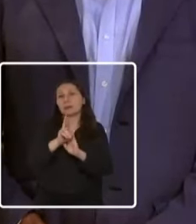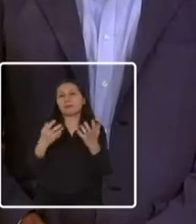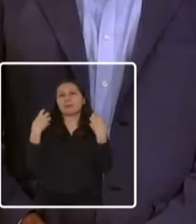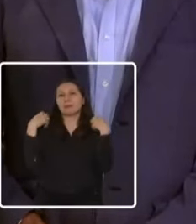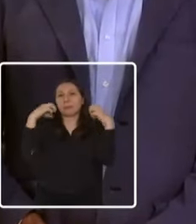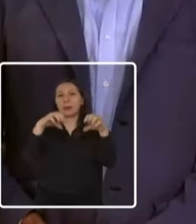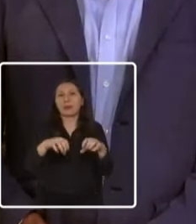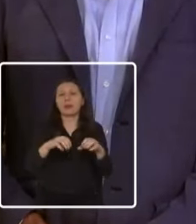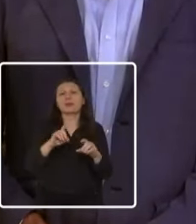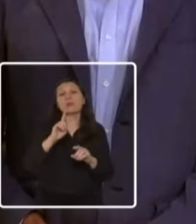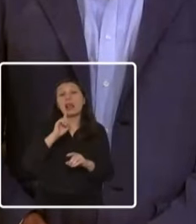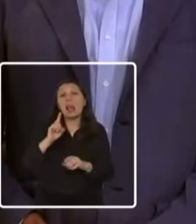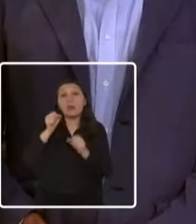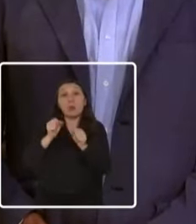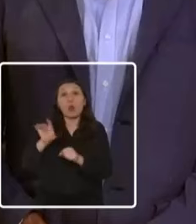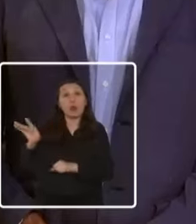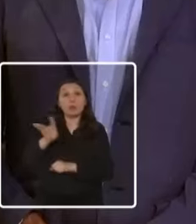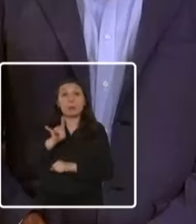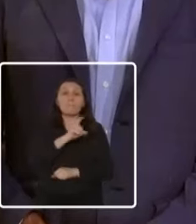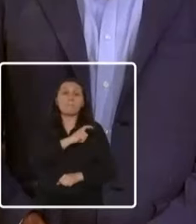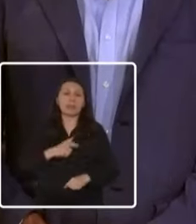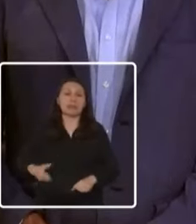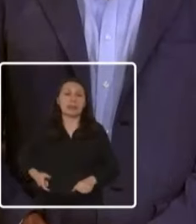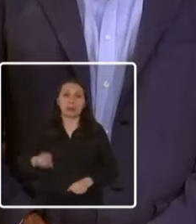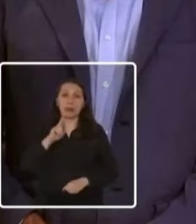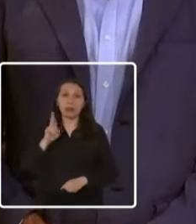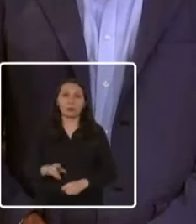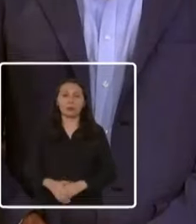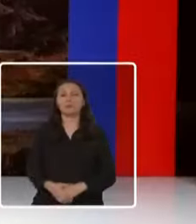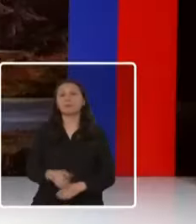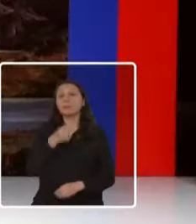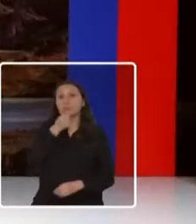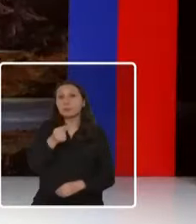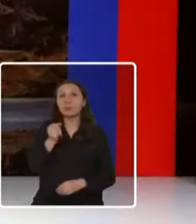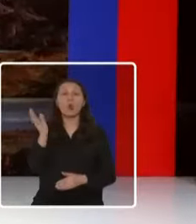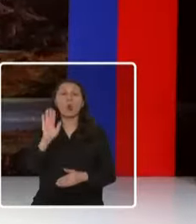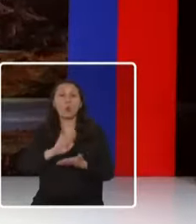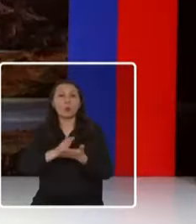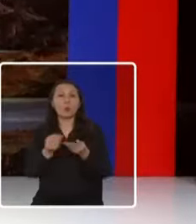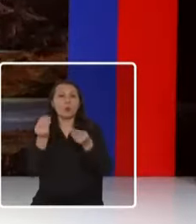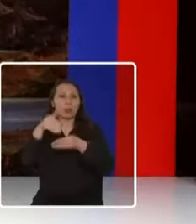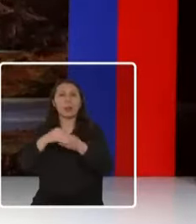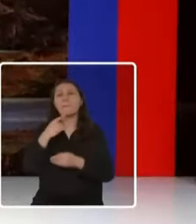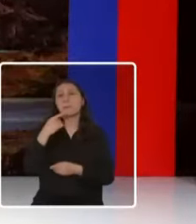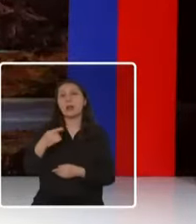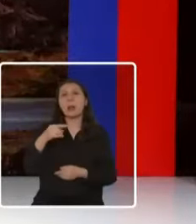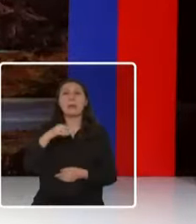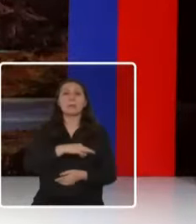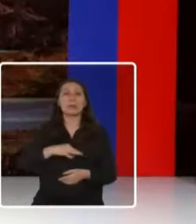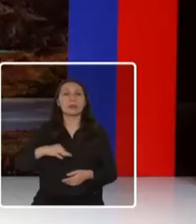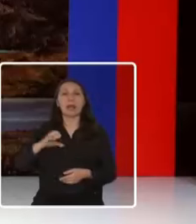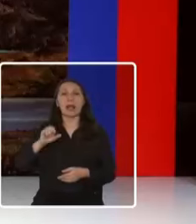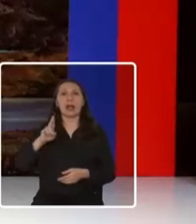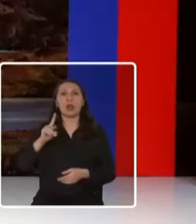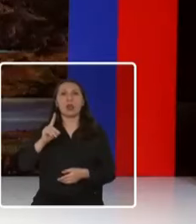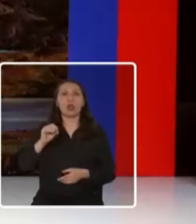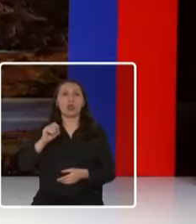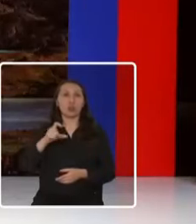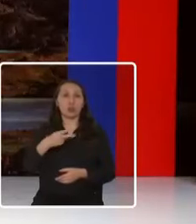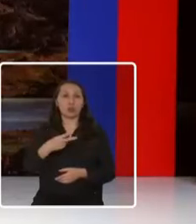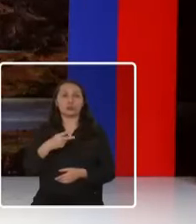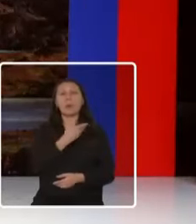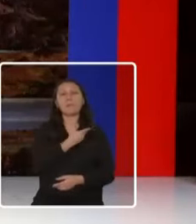por supuesto, está radicada en el presidente de la República. ¿Cómo están? Muy buenas tardes. Mi pregunta es para la ministra Cardoch. El presidente